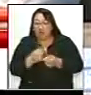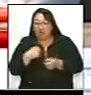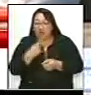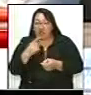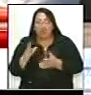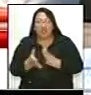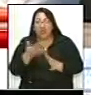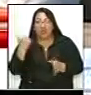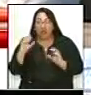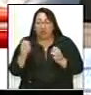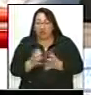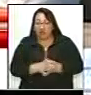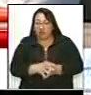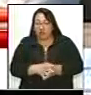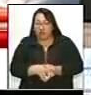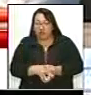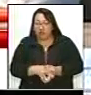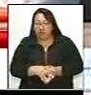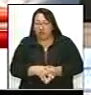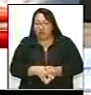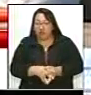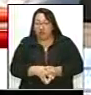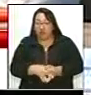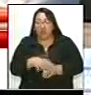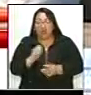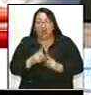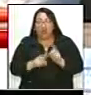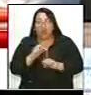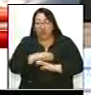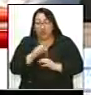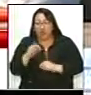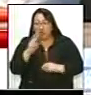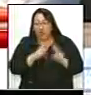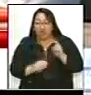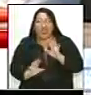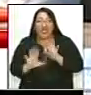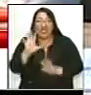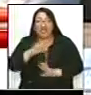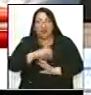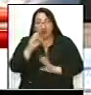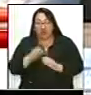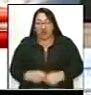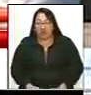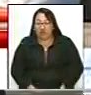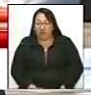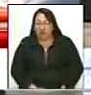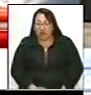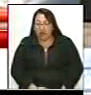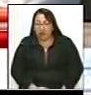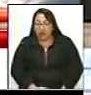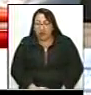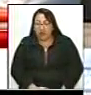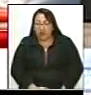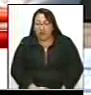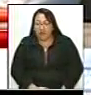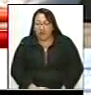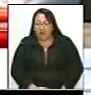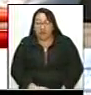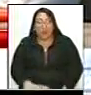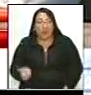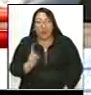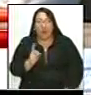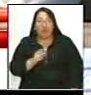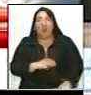ser sacado del Congreso. Eso decía uno de los proyectos. Analizamos 15 proyectos, y lo vuelvo a repetir aquí, no fue